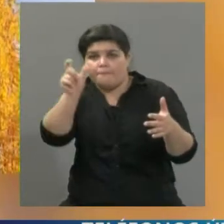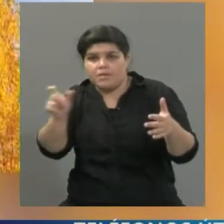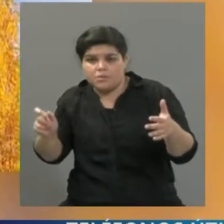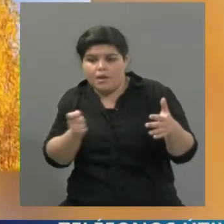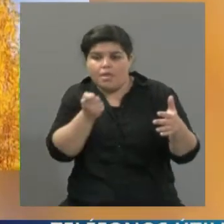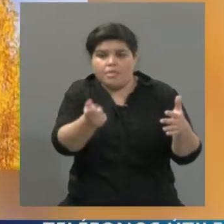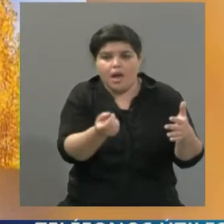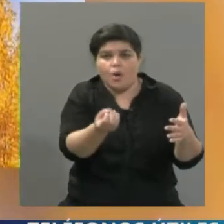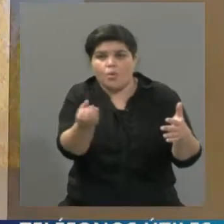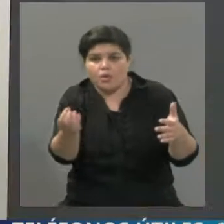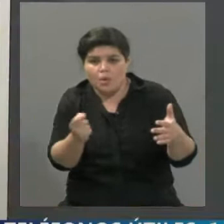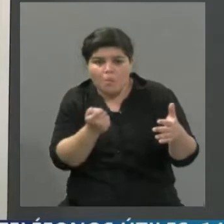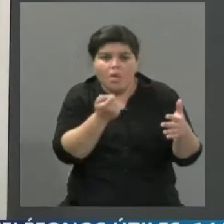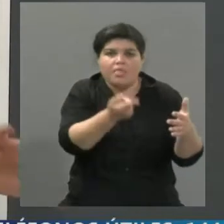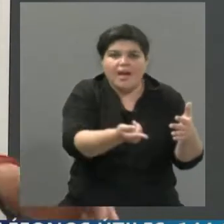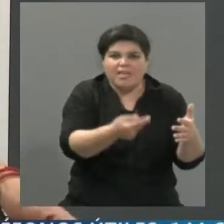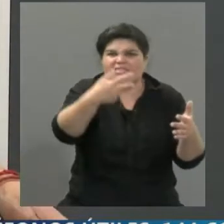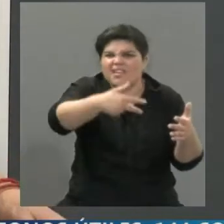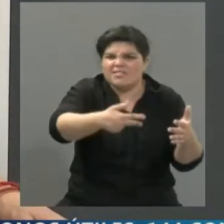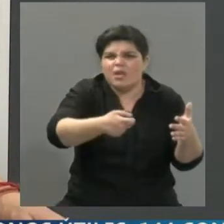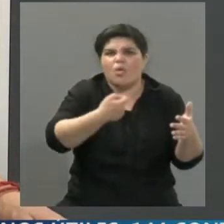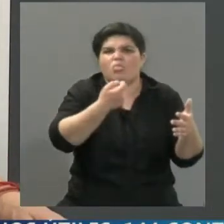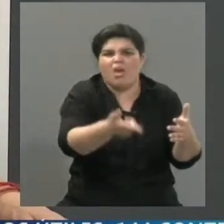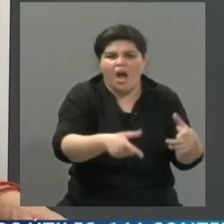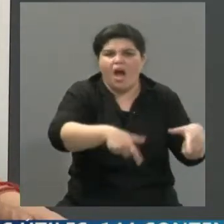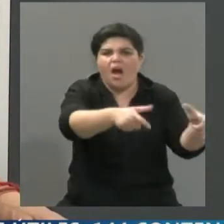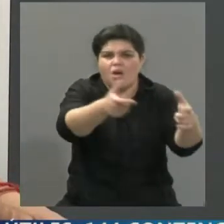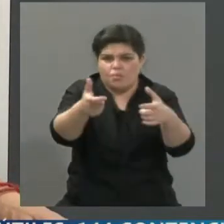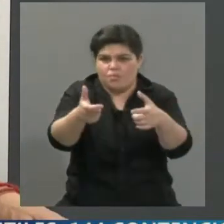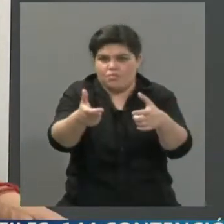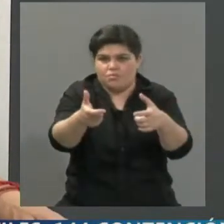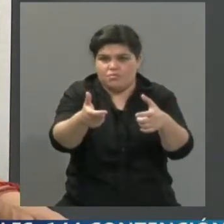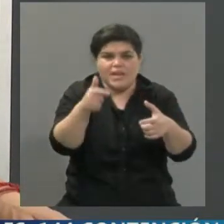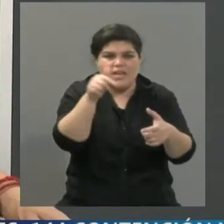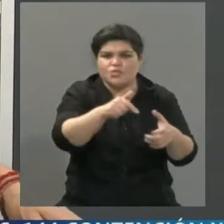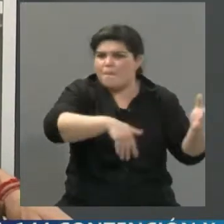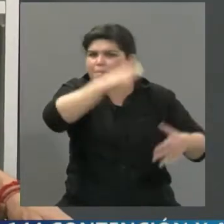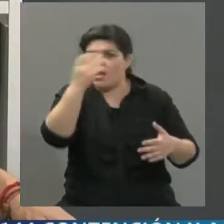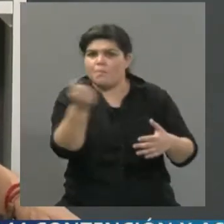entonces. ¿Cómo? Que no, termina siendo una situación, digo, difícil porque no es una prioridad.